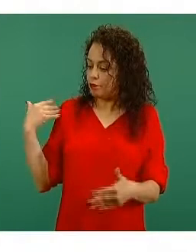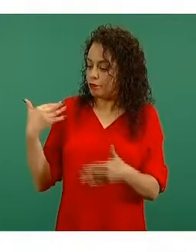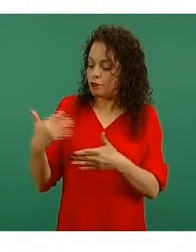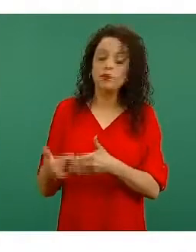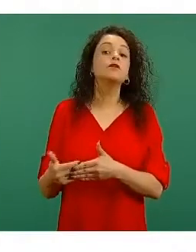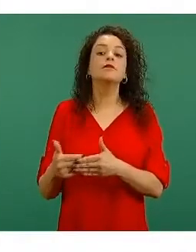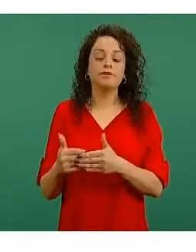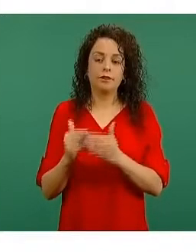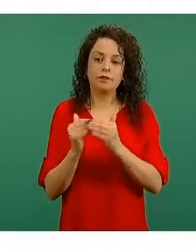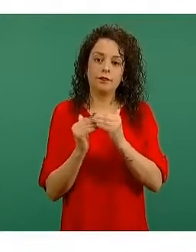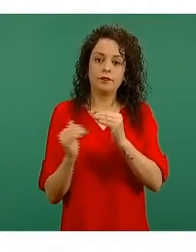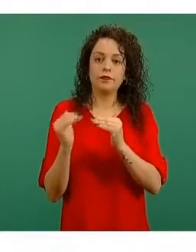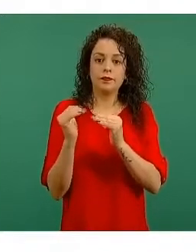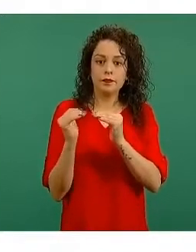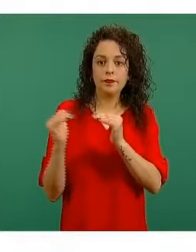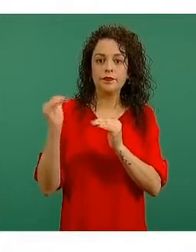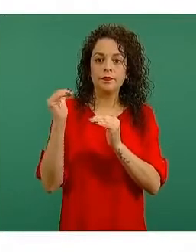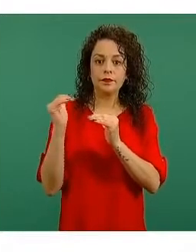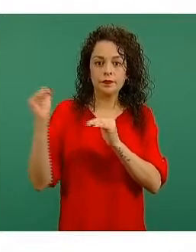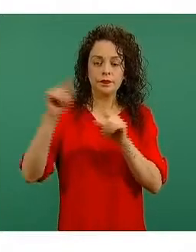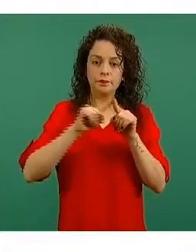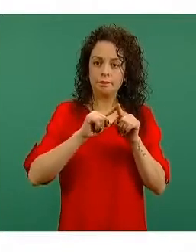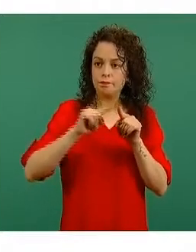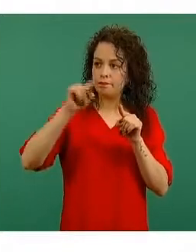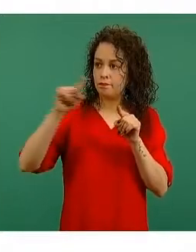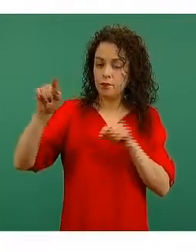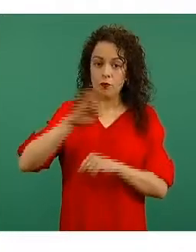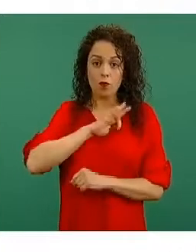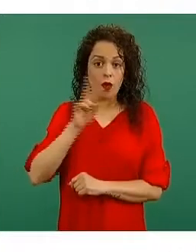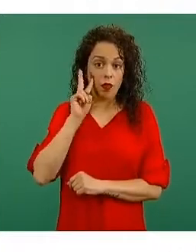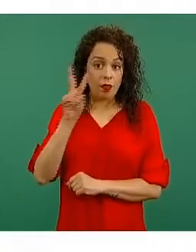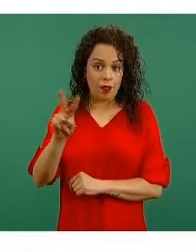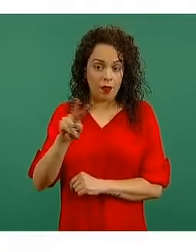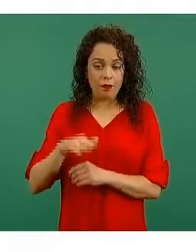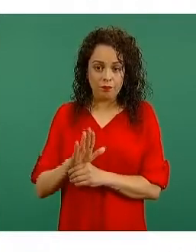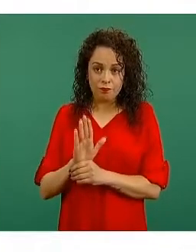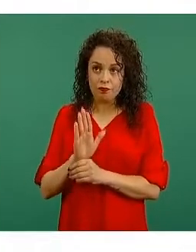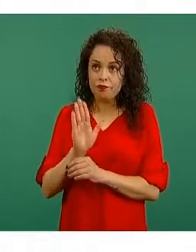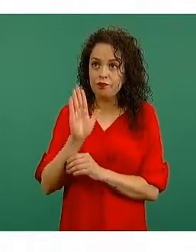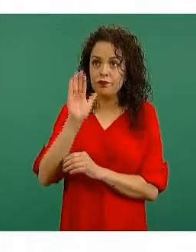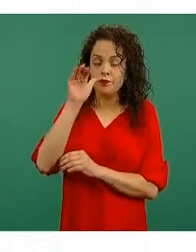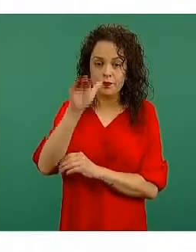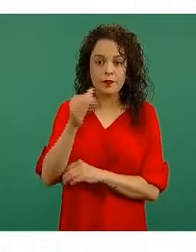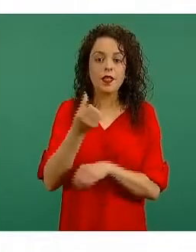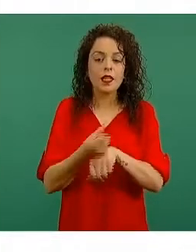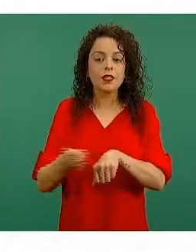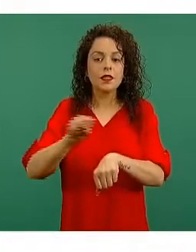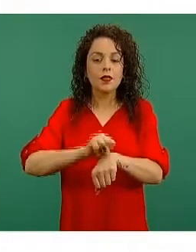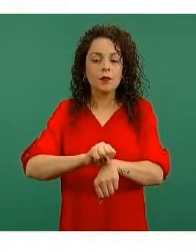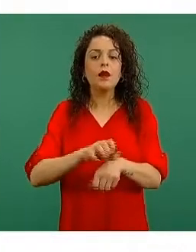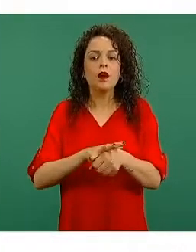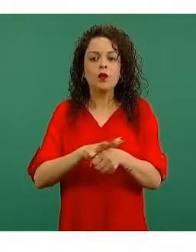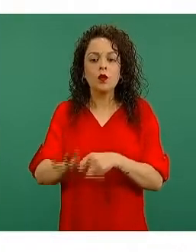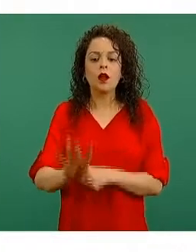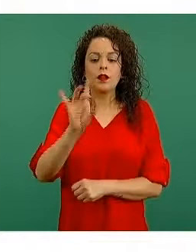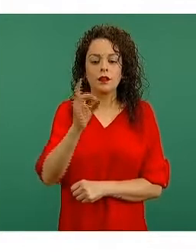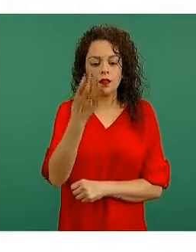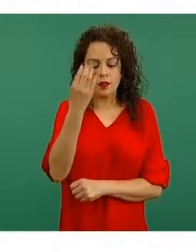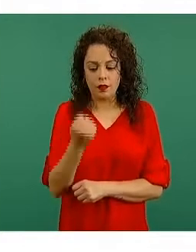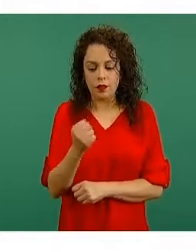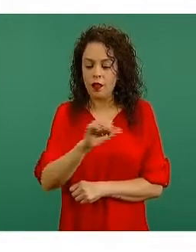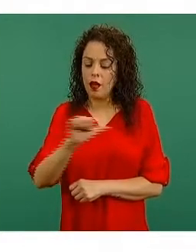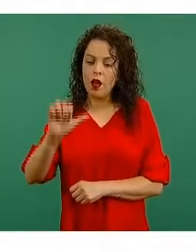incrementándose, dado este incremento que se observa en la curva epidémica desde la semana 39-40,